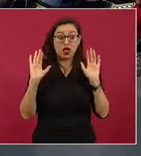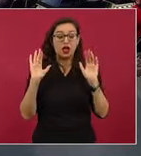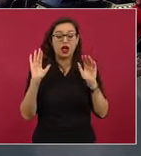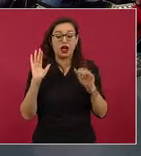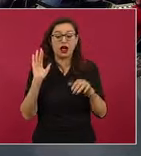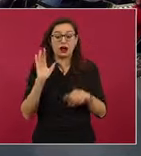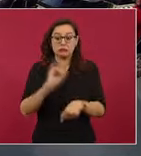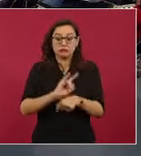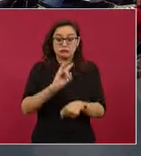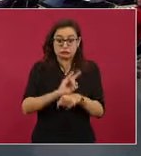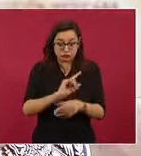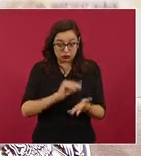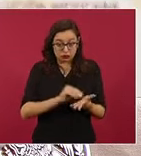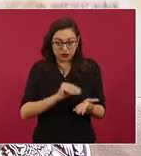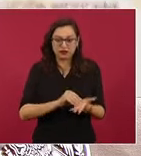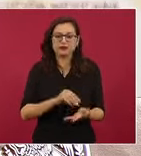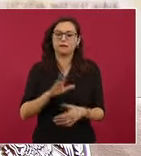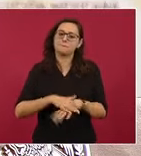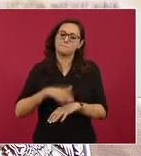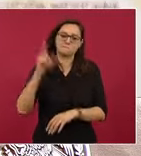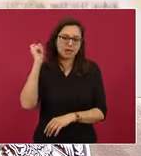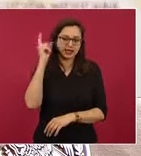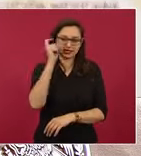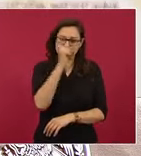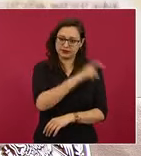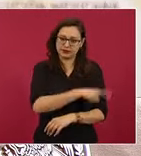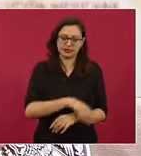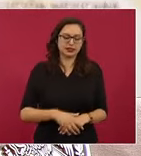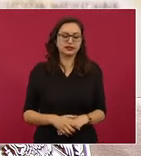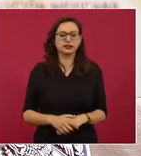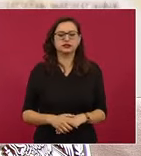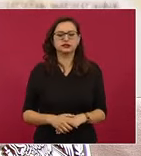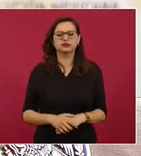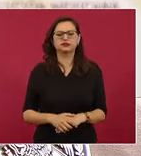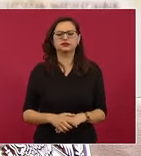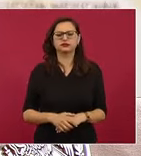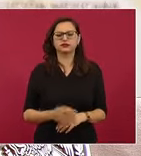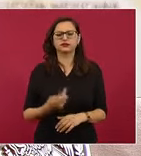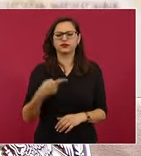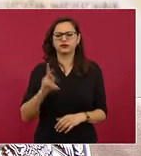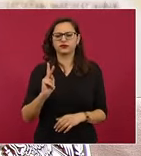yo te decía de un mensaje de,